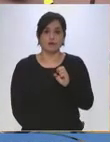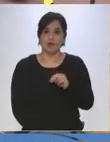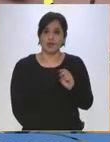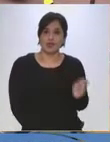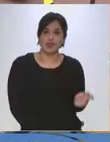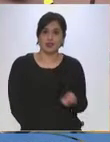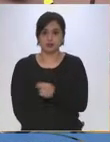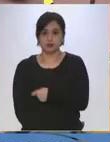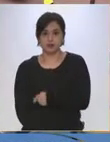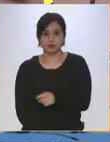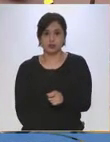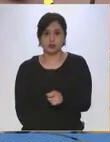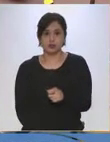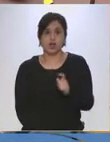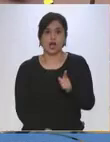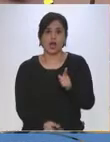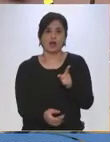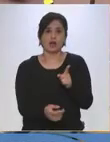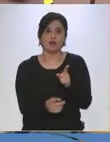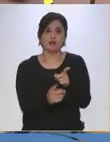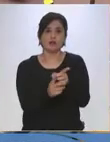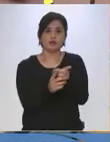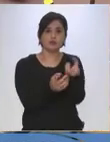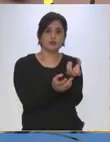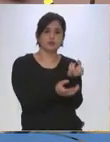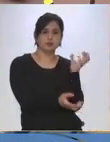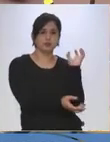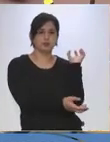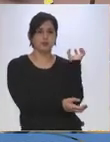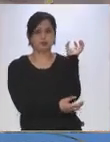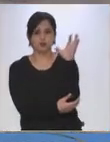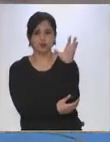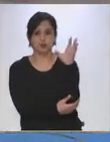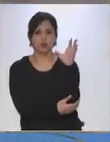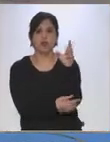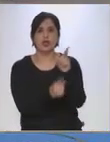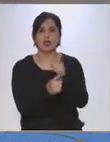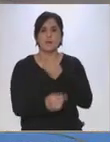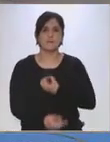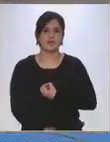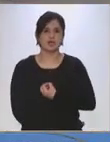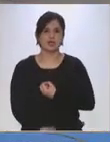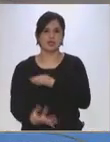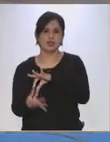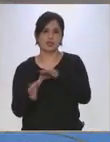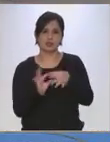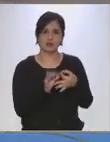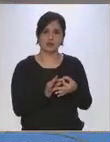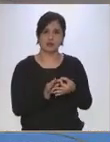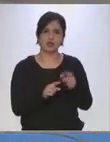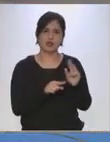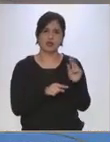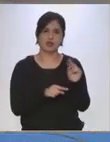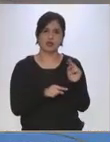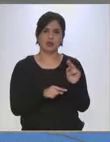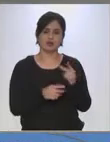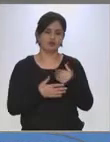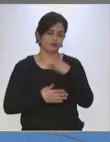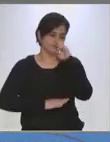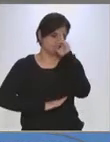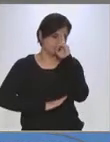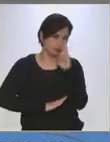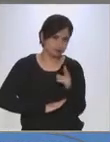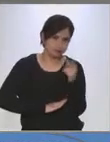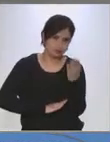de mesa al lanzamiento de bala y fue medallista olímpica medalla de oro vaya nuestro reconocimiento